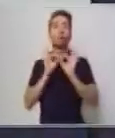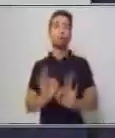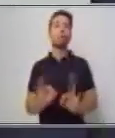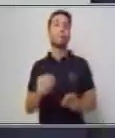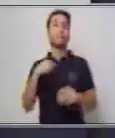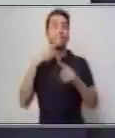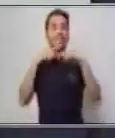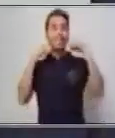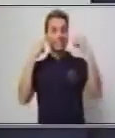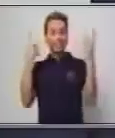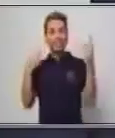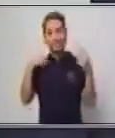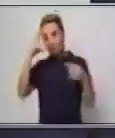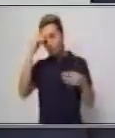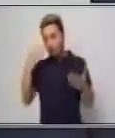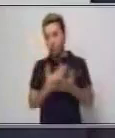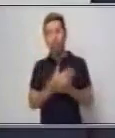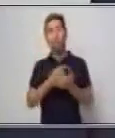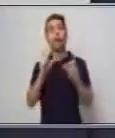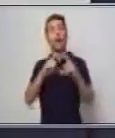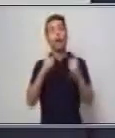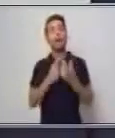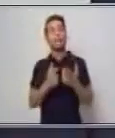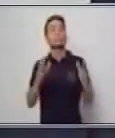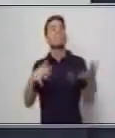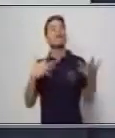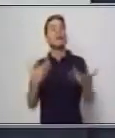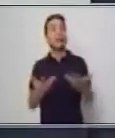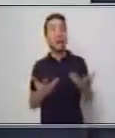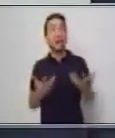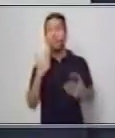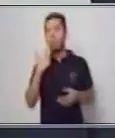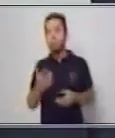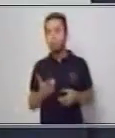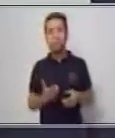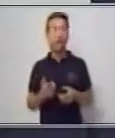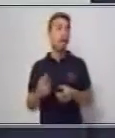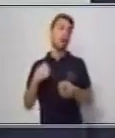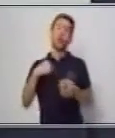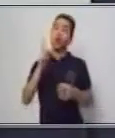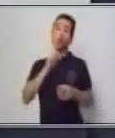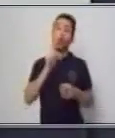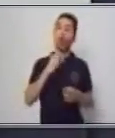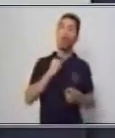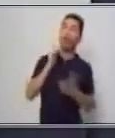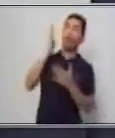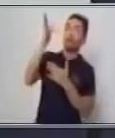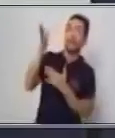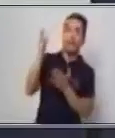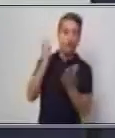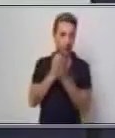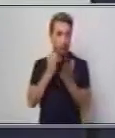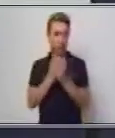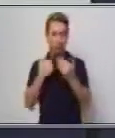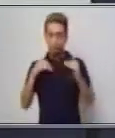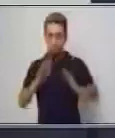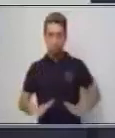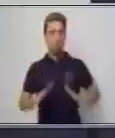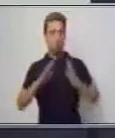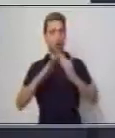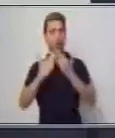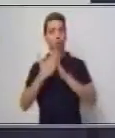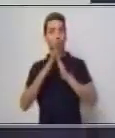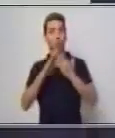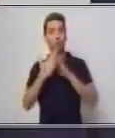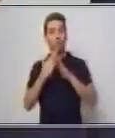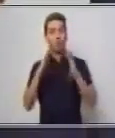nueva clase. Y lo más importante e interesante es de que no asistí al salón de clases, sino desde la comodidad de mi casa.